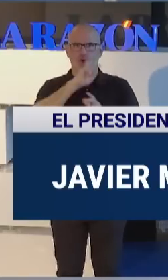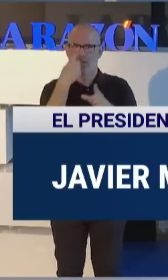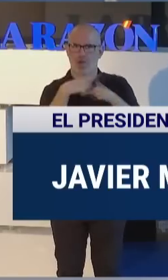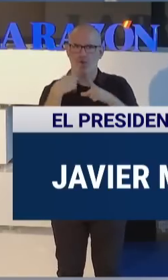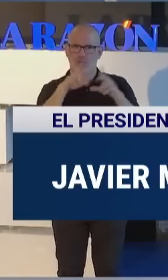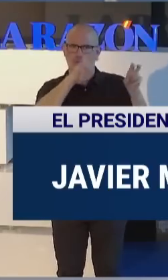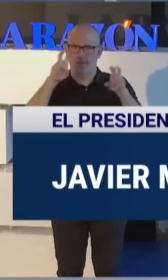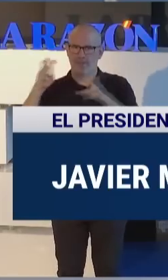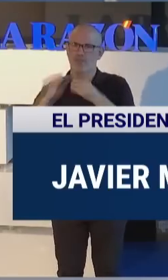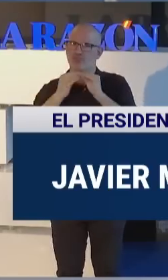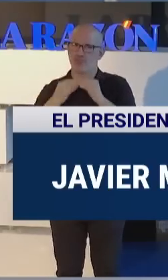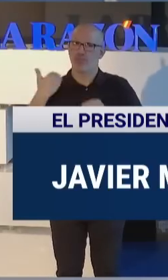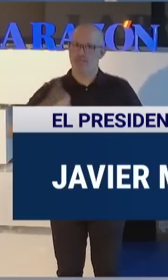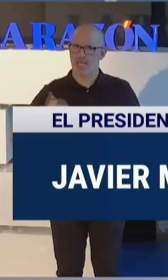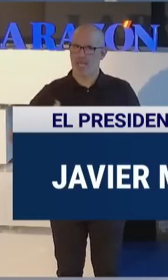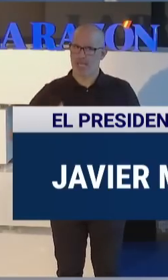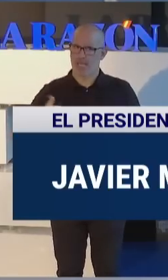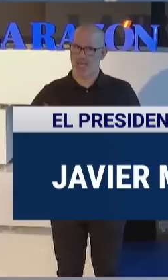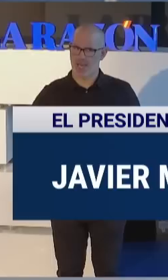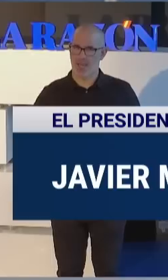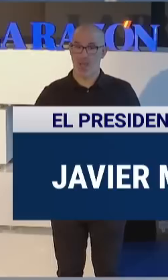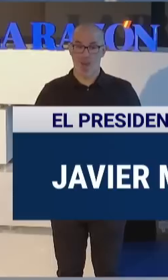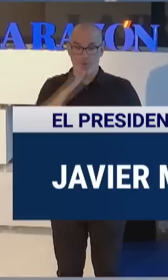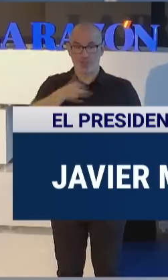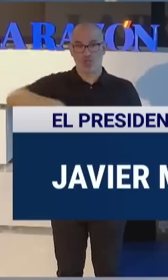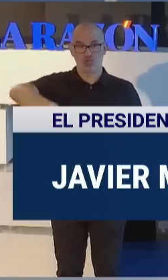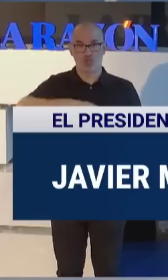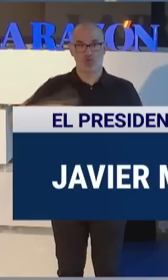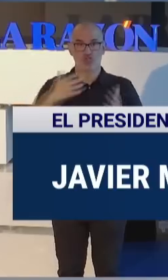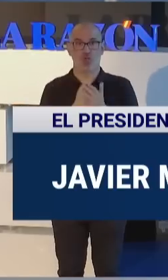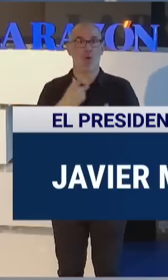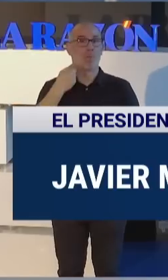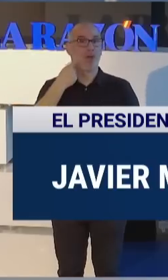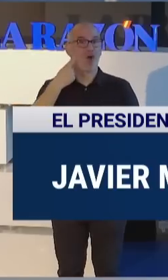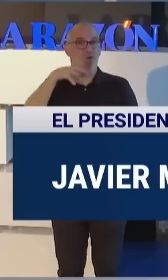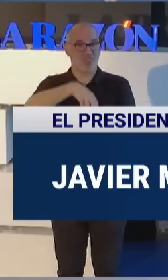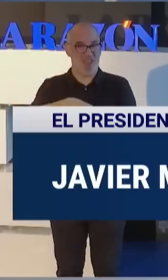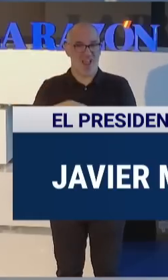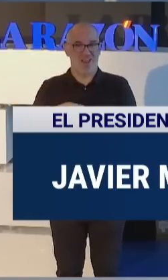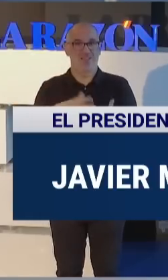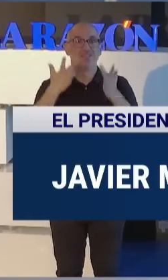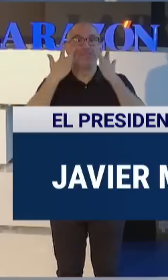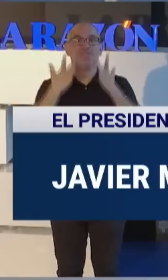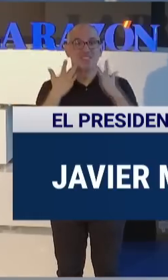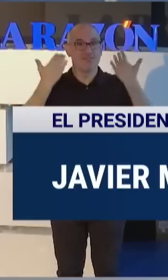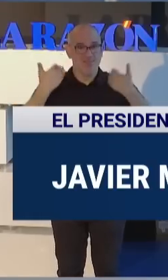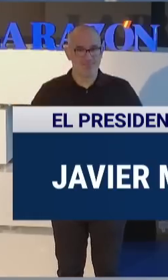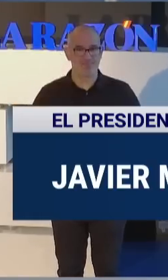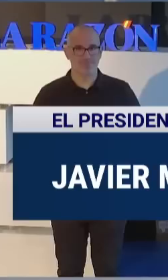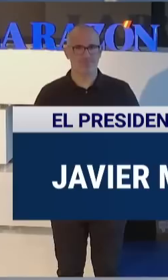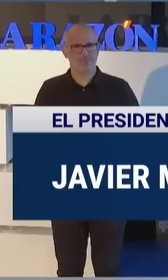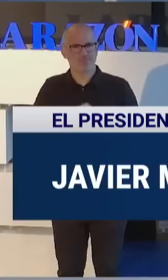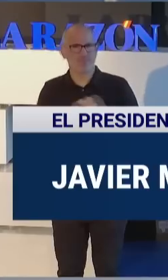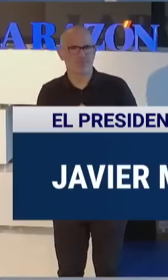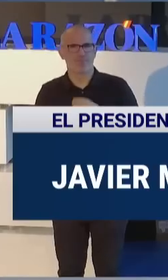arreglamos. Por lo tanto, cuando nosotros terminamos de sanear el Banco Central, digamos, lo que vamos a